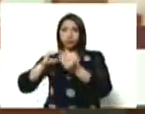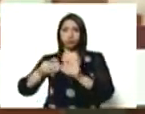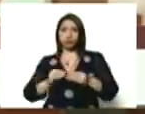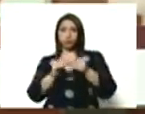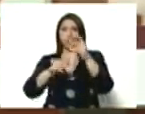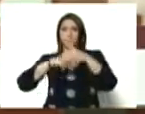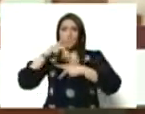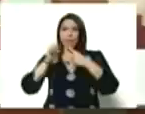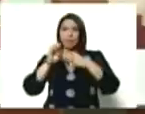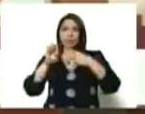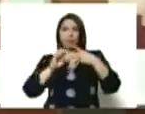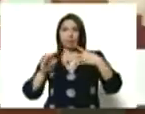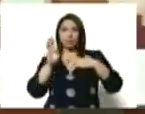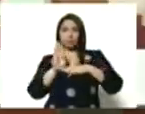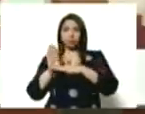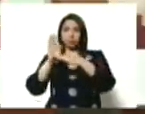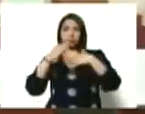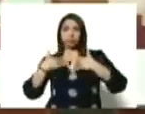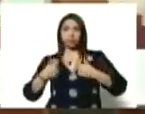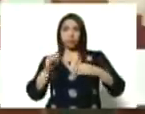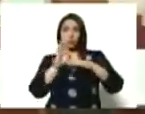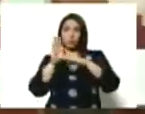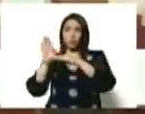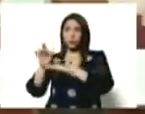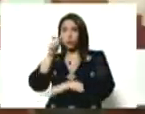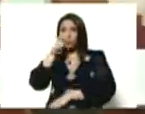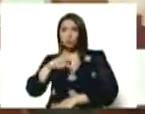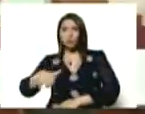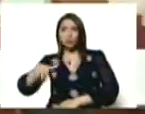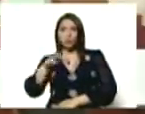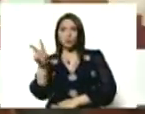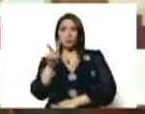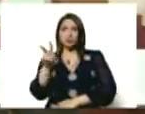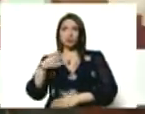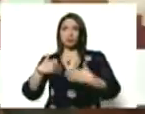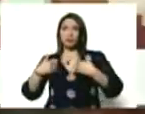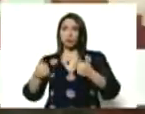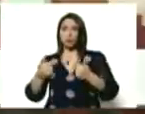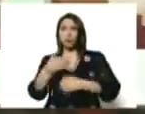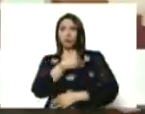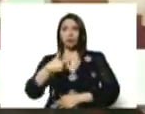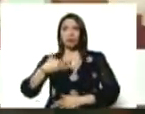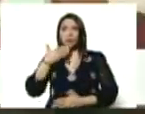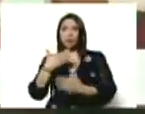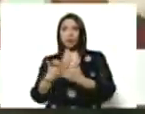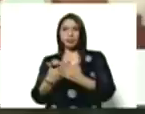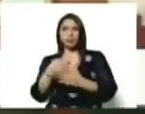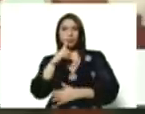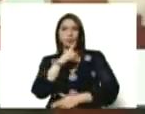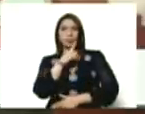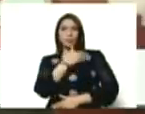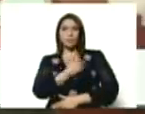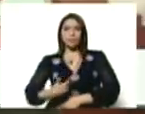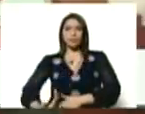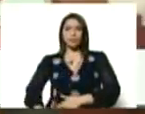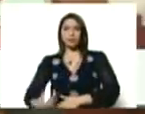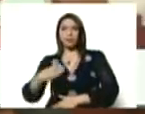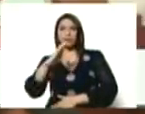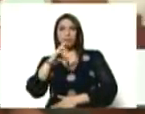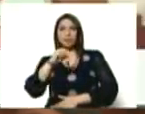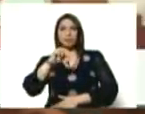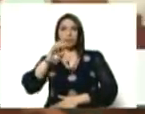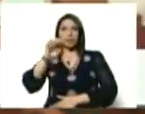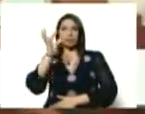bioseguridad en resguardo de la salud del pueblo venezolano, queremos agradecer, en nombre de la presidenta del Consejo